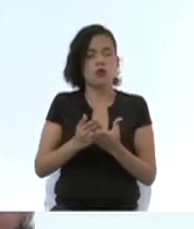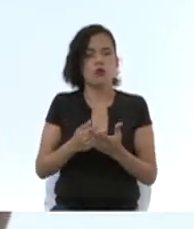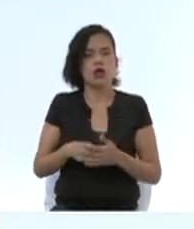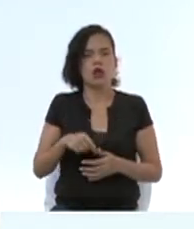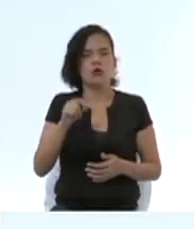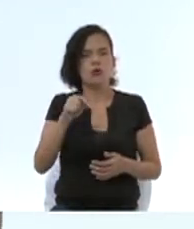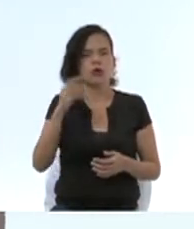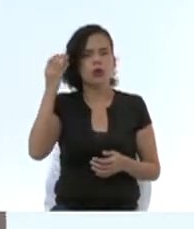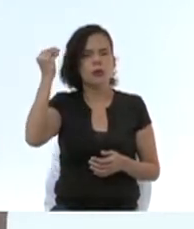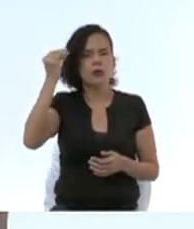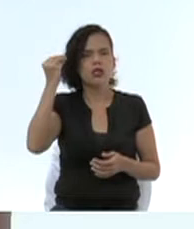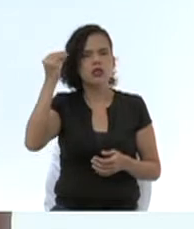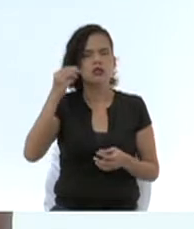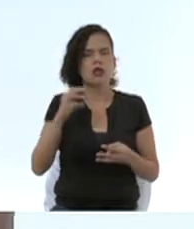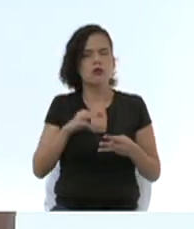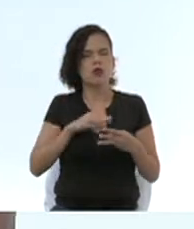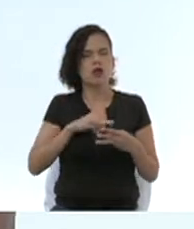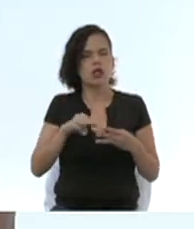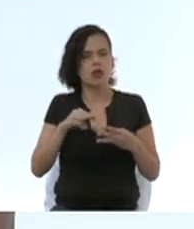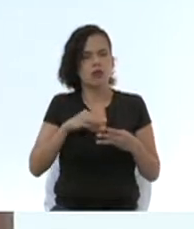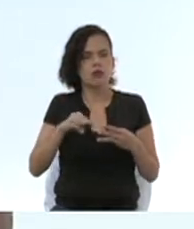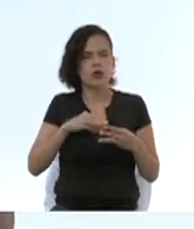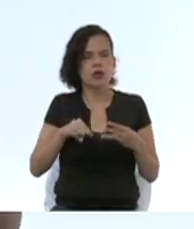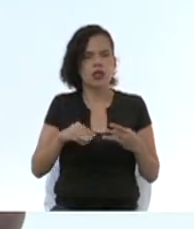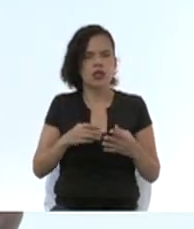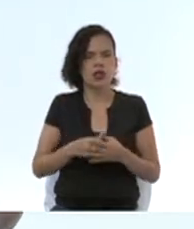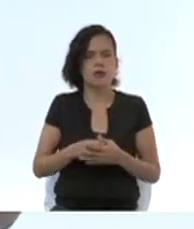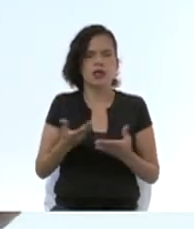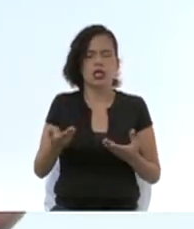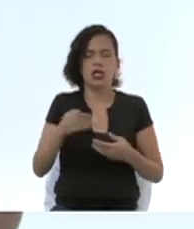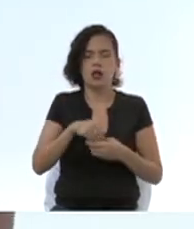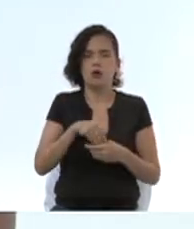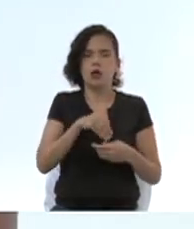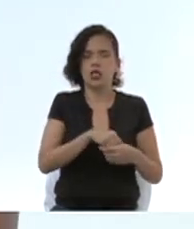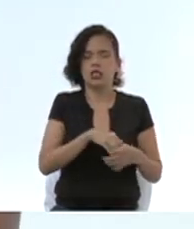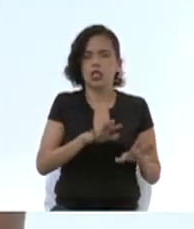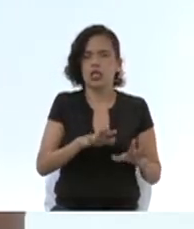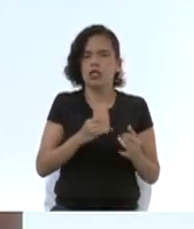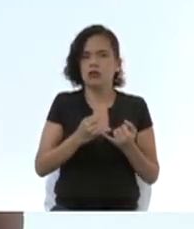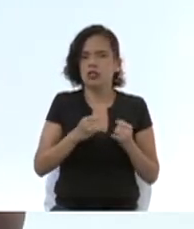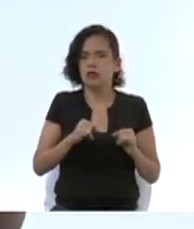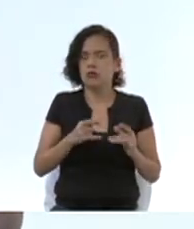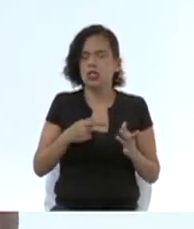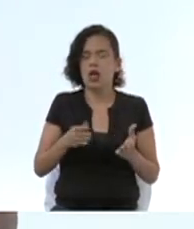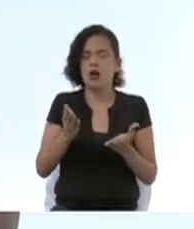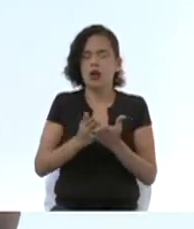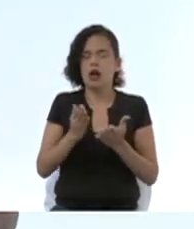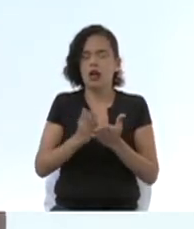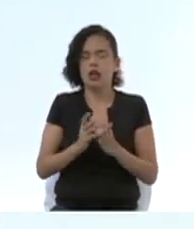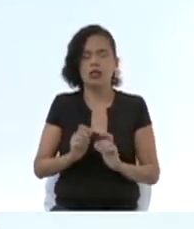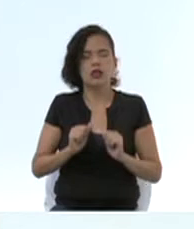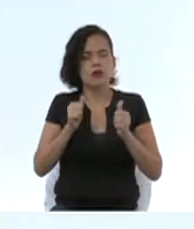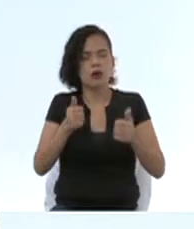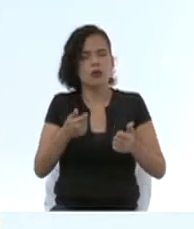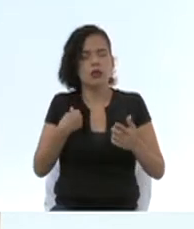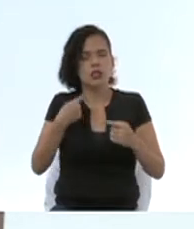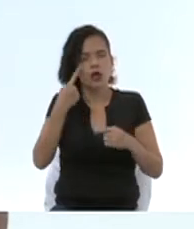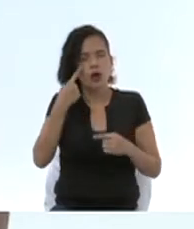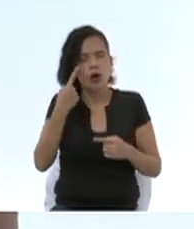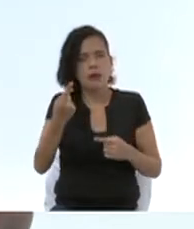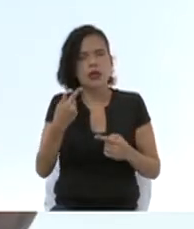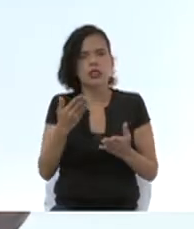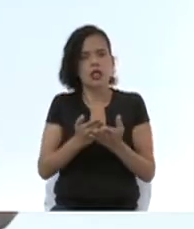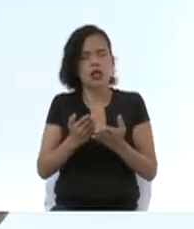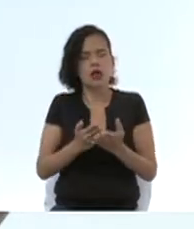momento pensábamos que el programa, a través de que la pandemia había cesado un poco y las clases habían comenzado a verse